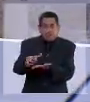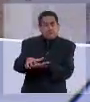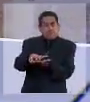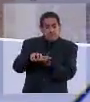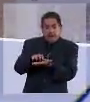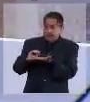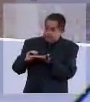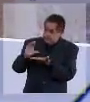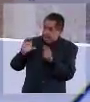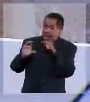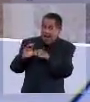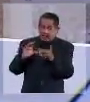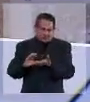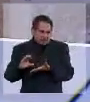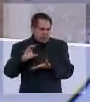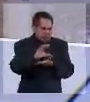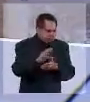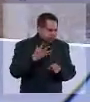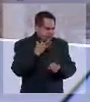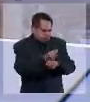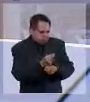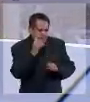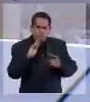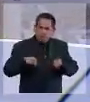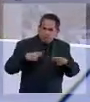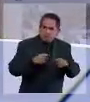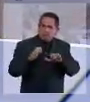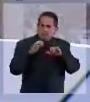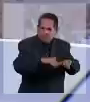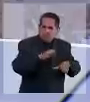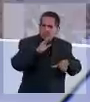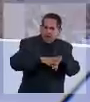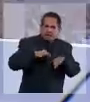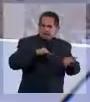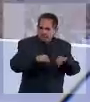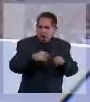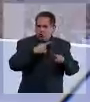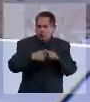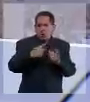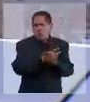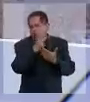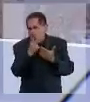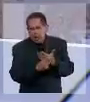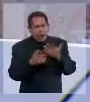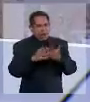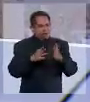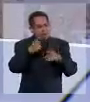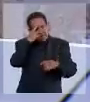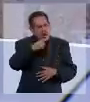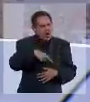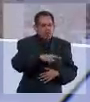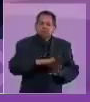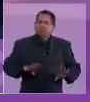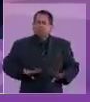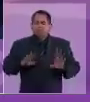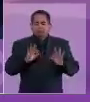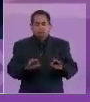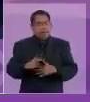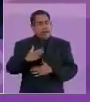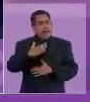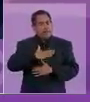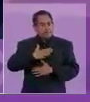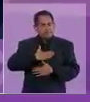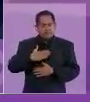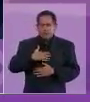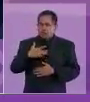el desarrollo, a la creación de empleos y también a programas de bienestar. A mí me toca y